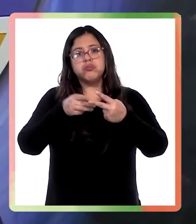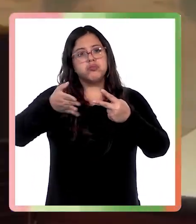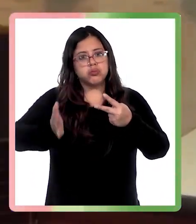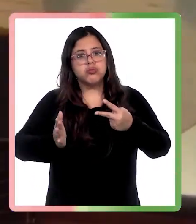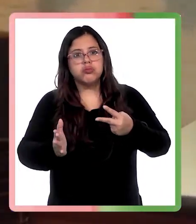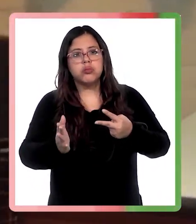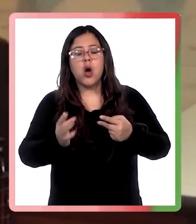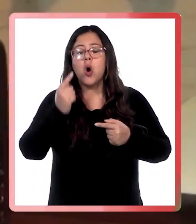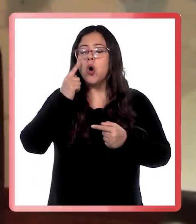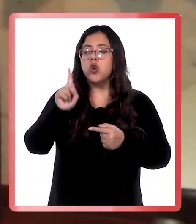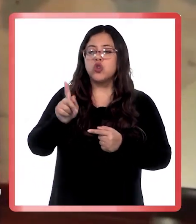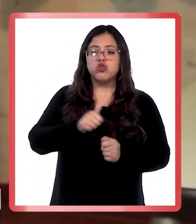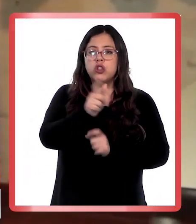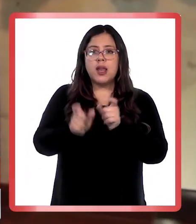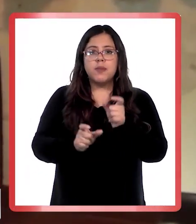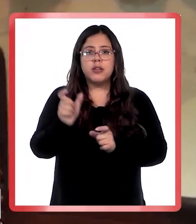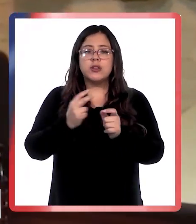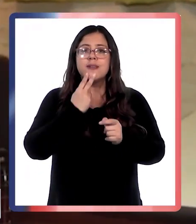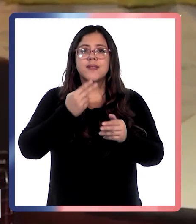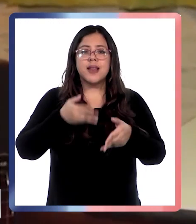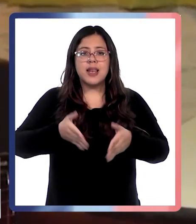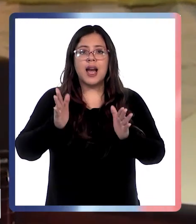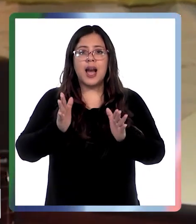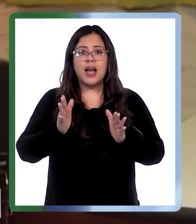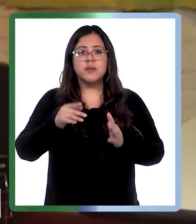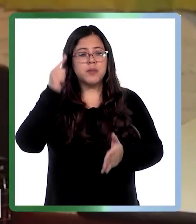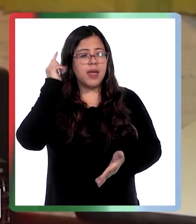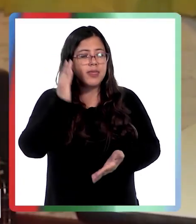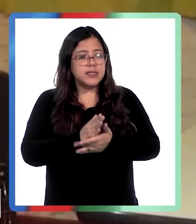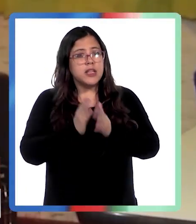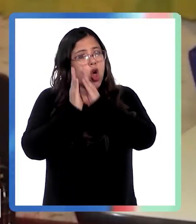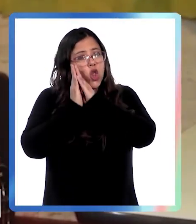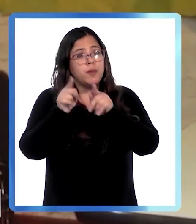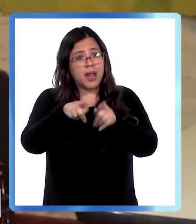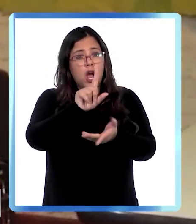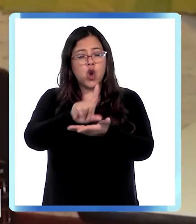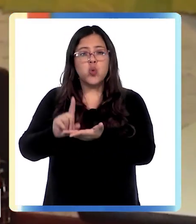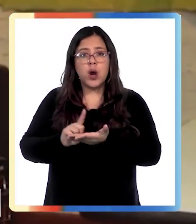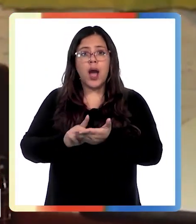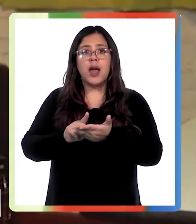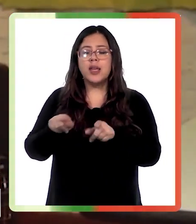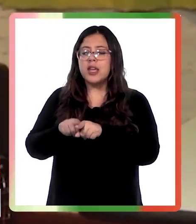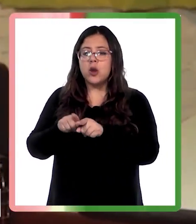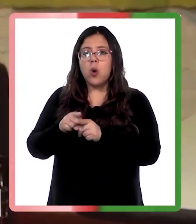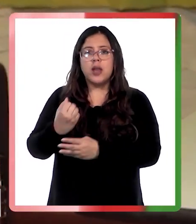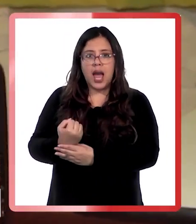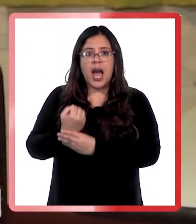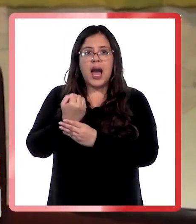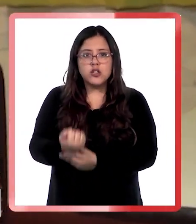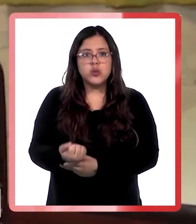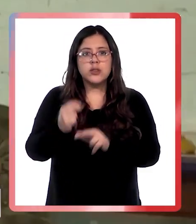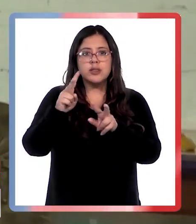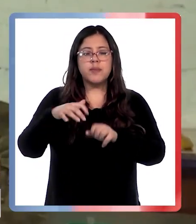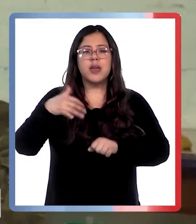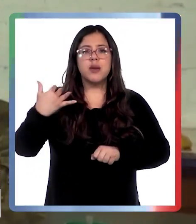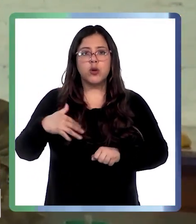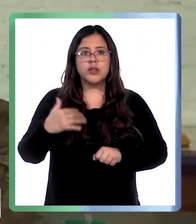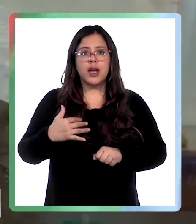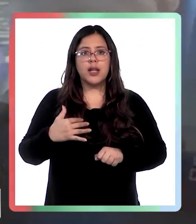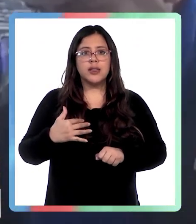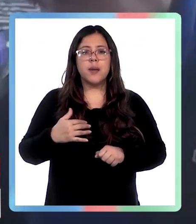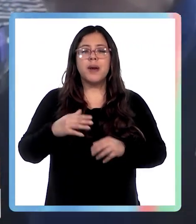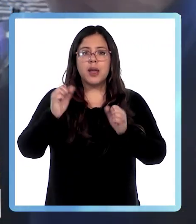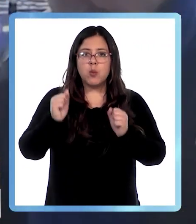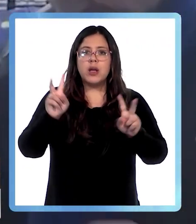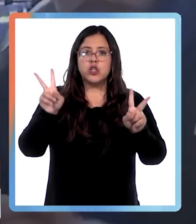regular a pesar de que no todas las personas en situación de calle optan por alojarse en estos lugares se les brinda asistencia con elementos esenciales